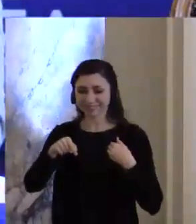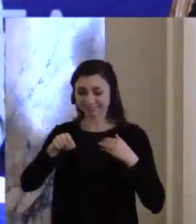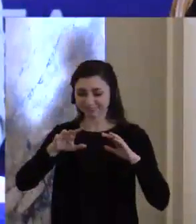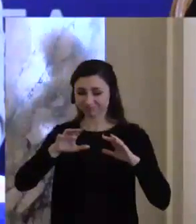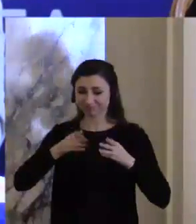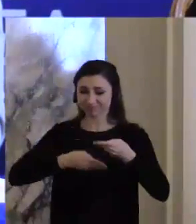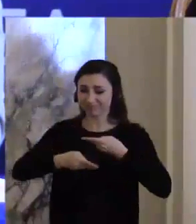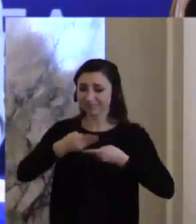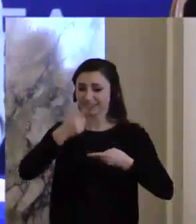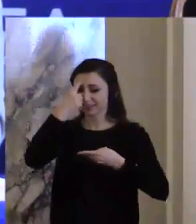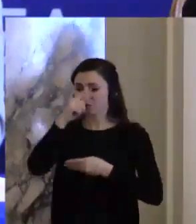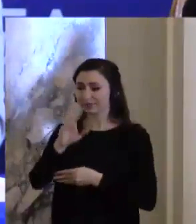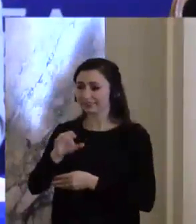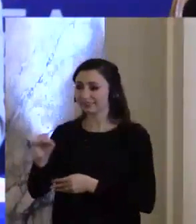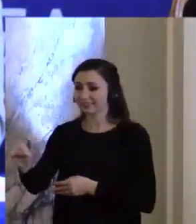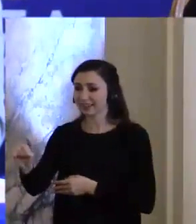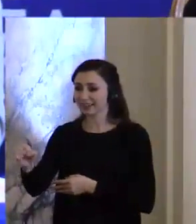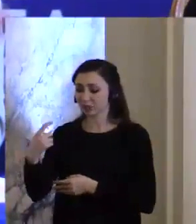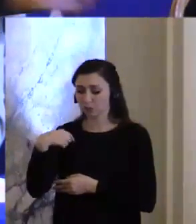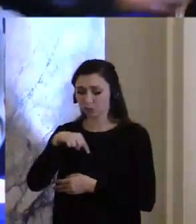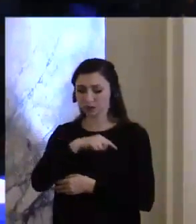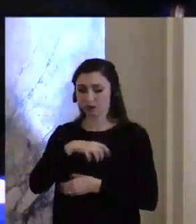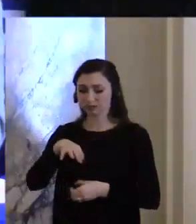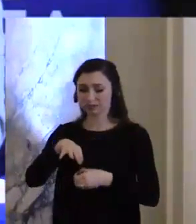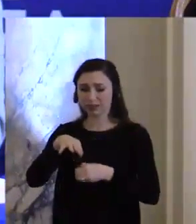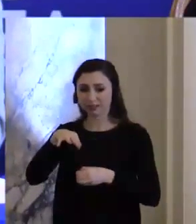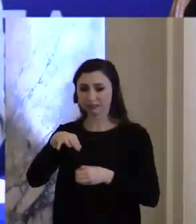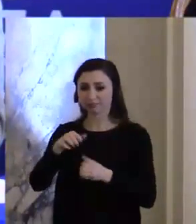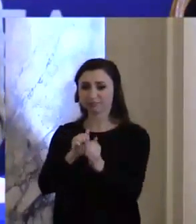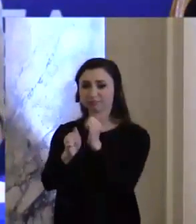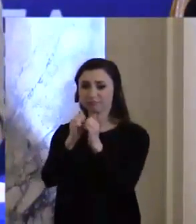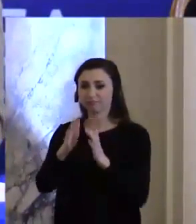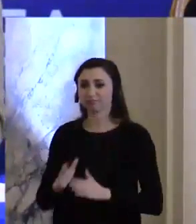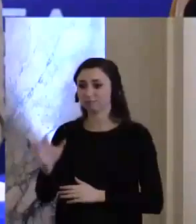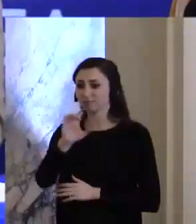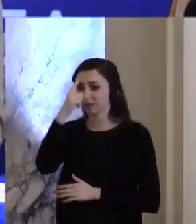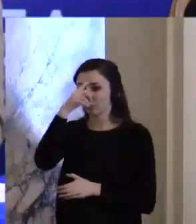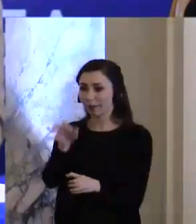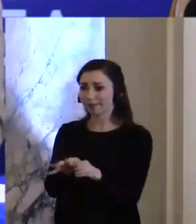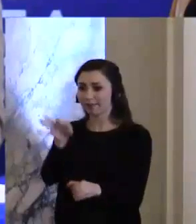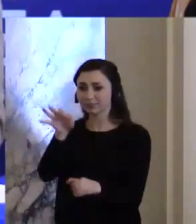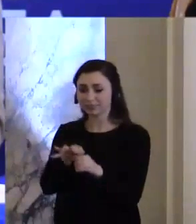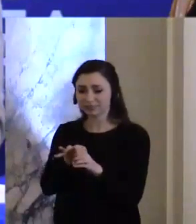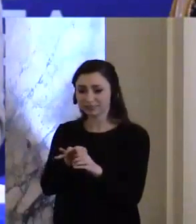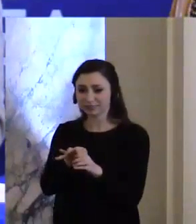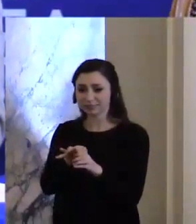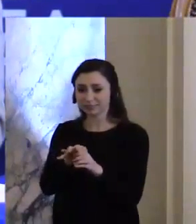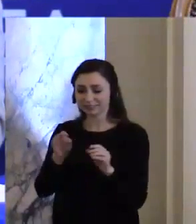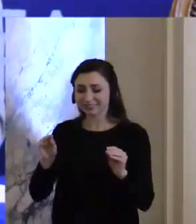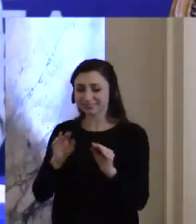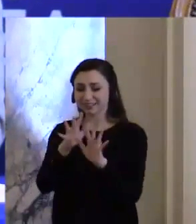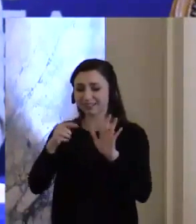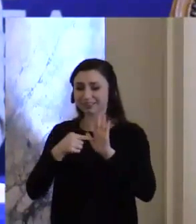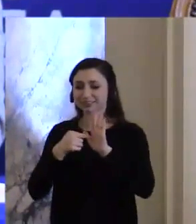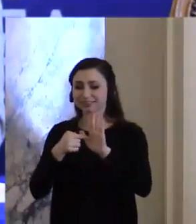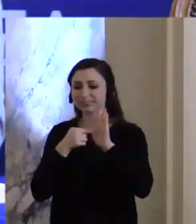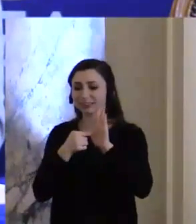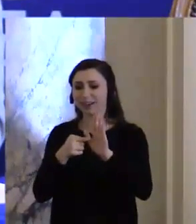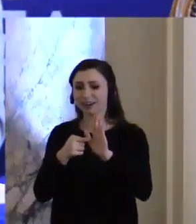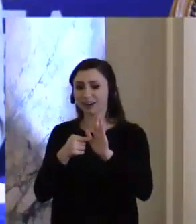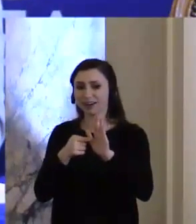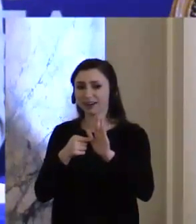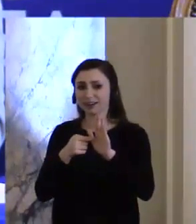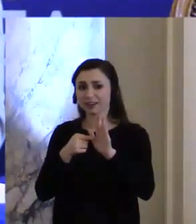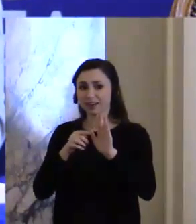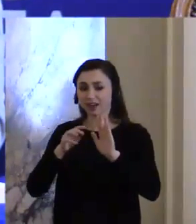apenas candidatos buscando ser electos, es una señal clarísima de la importancia que la OEA y sus